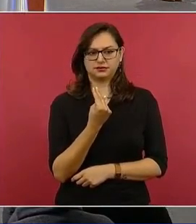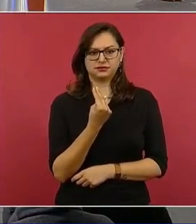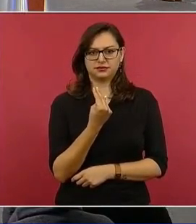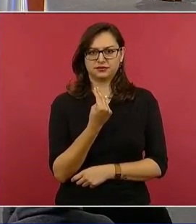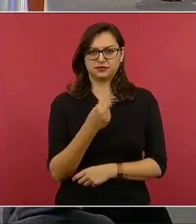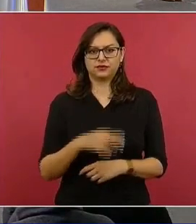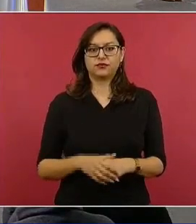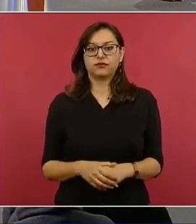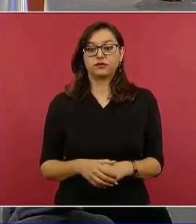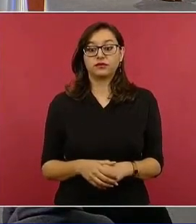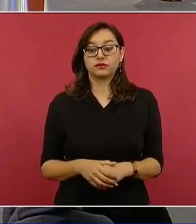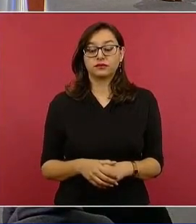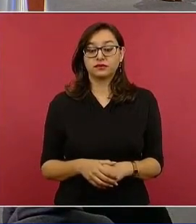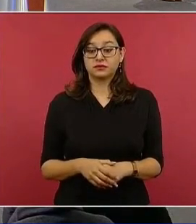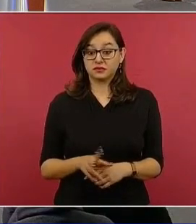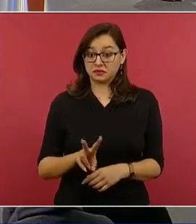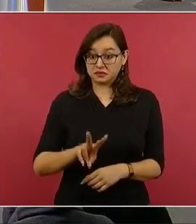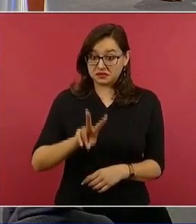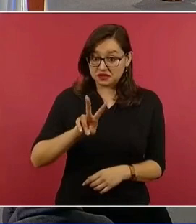Solo un traidor